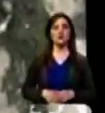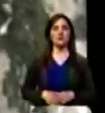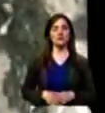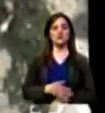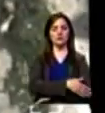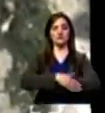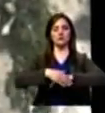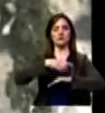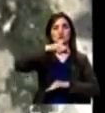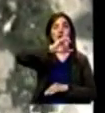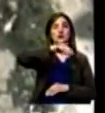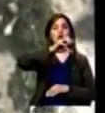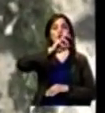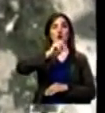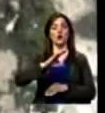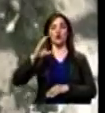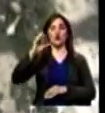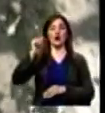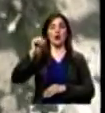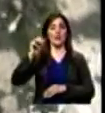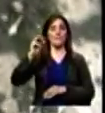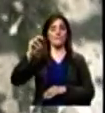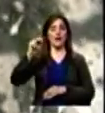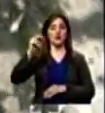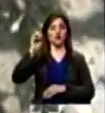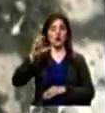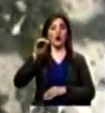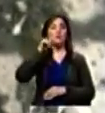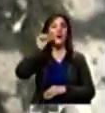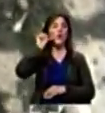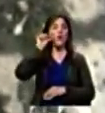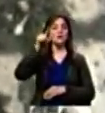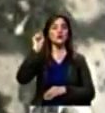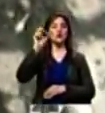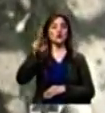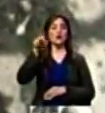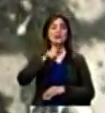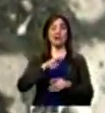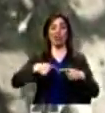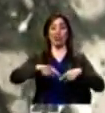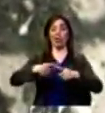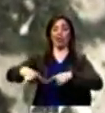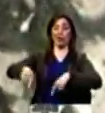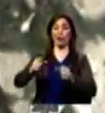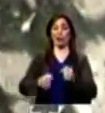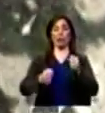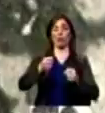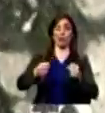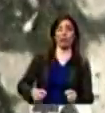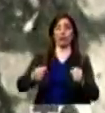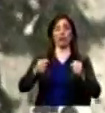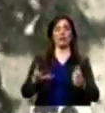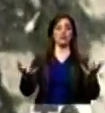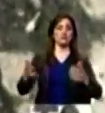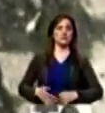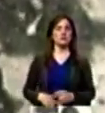En las calles Quijón y Camayo, en Amaguaña, al sur oriente de Quito, las calzadas están llenas de huecos, dificultando el tránsito normal